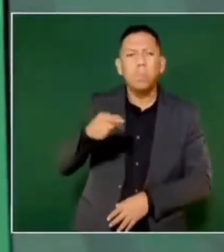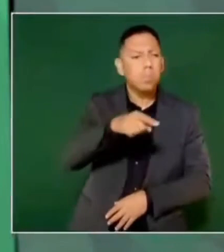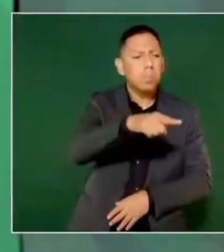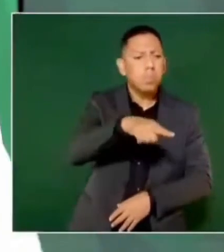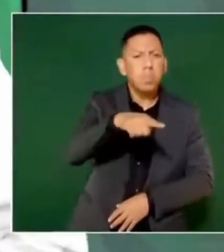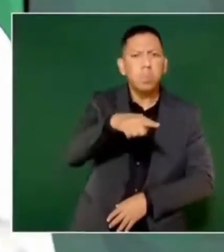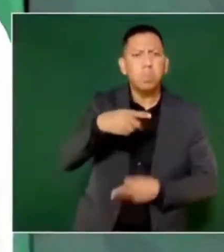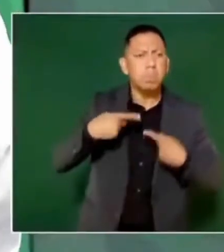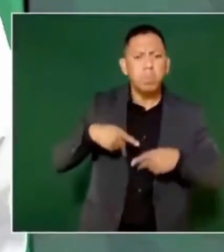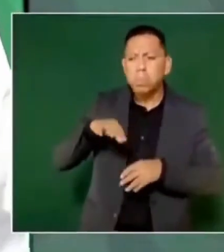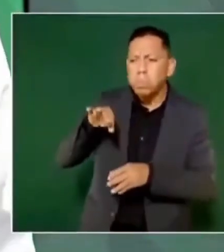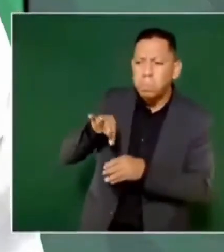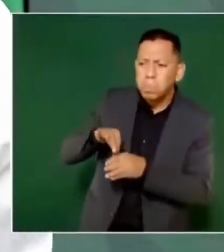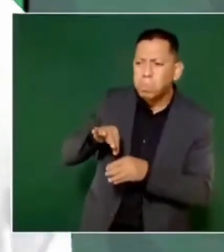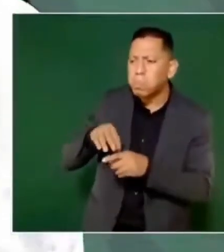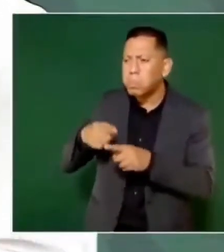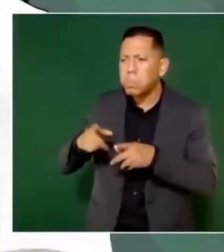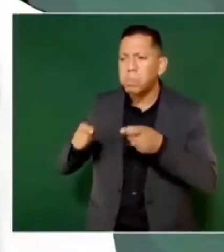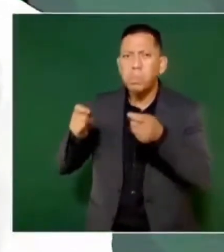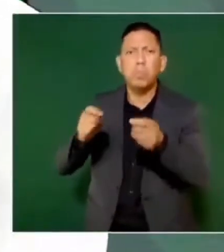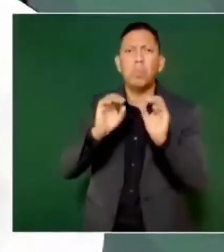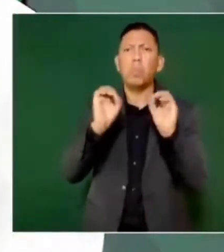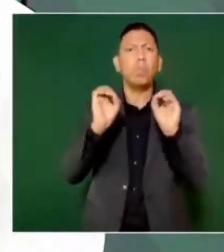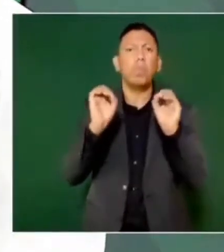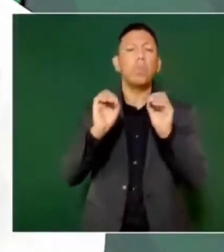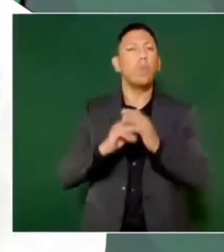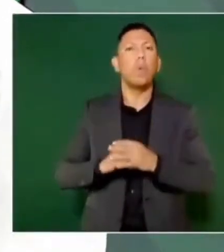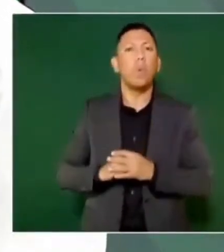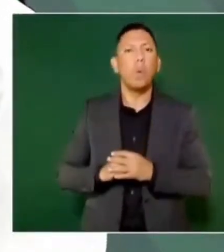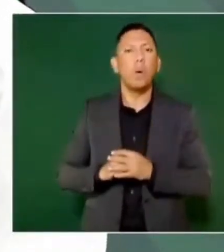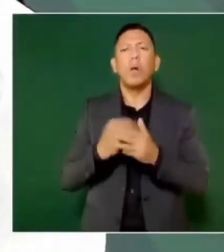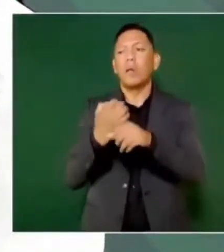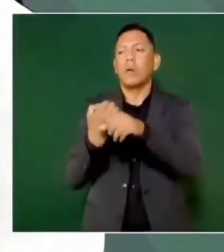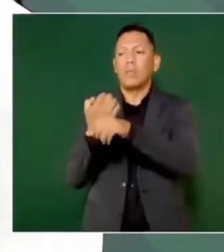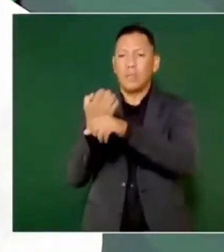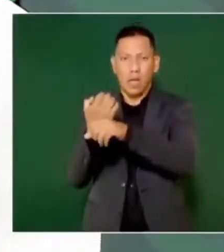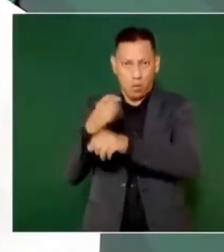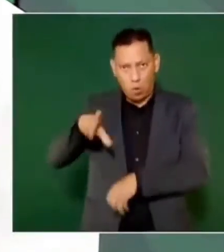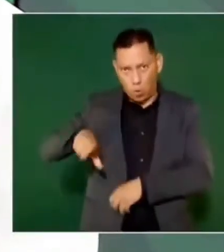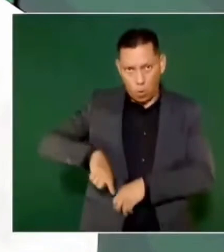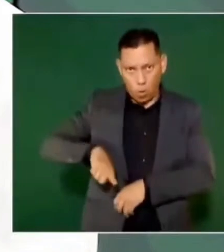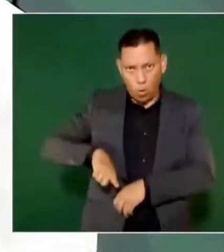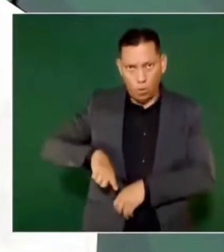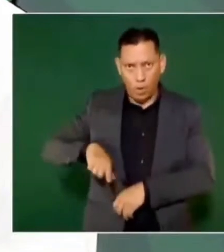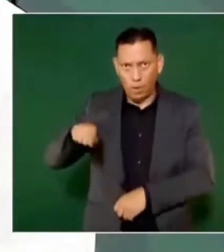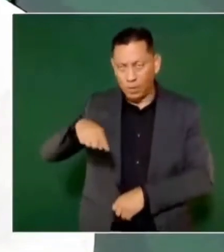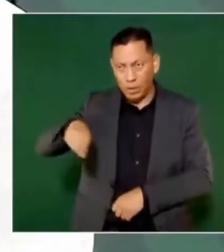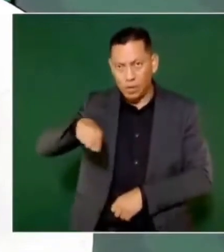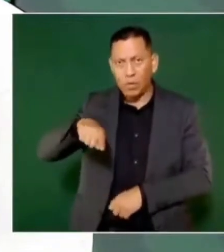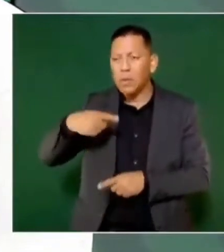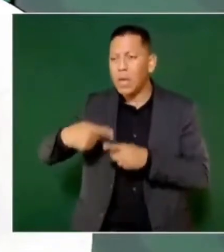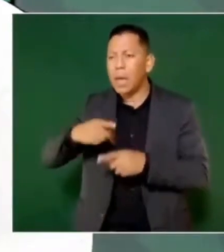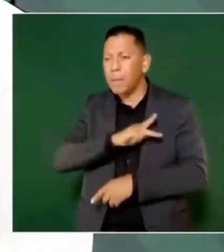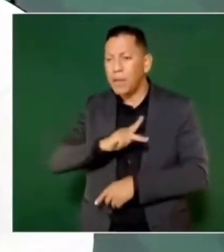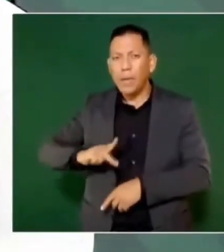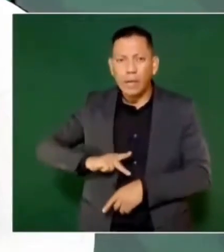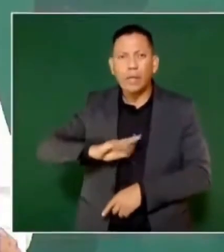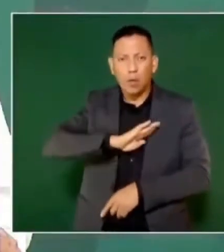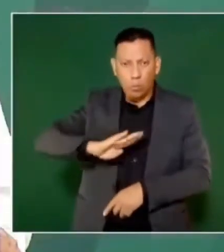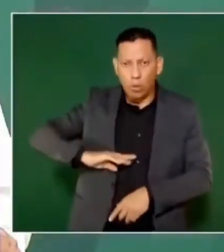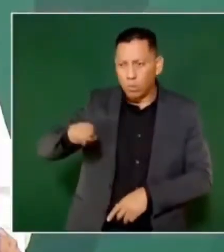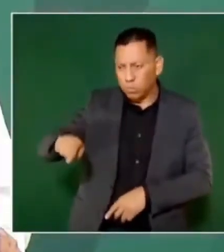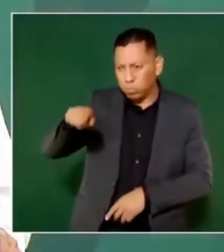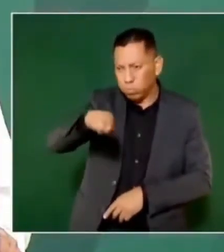Y en el caso de los estados, los gobernadores ponían a los presidentes